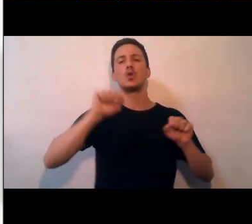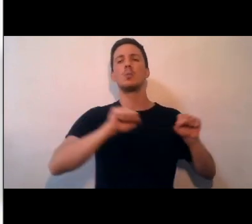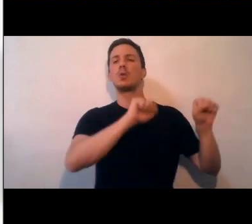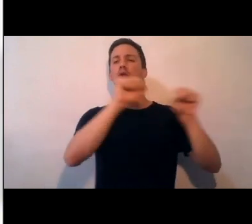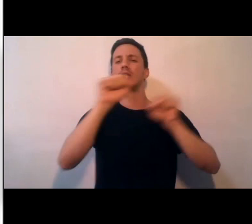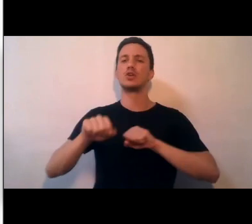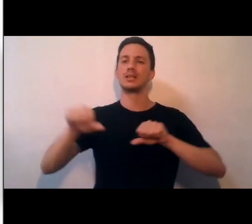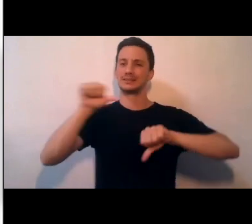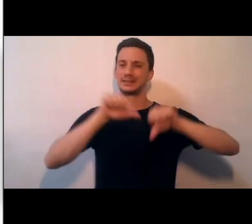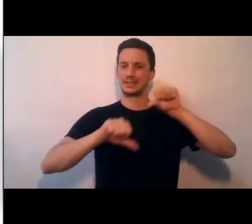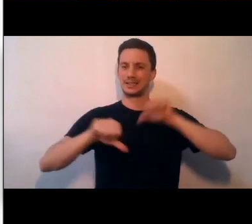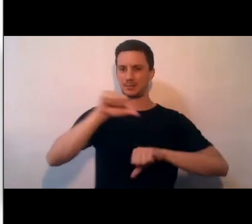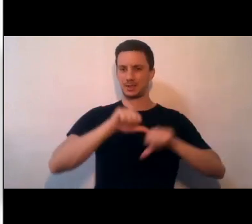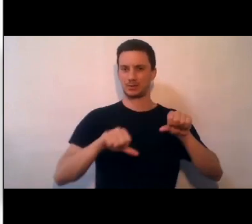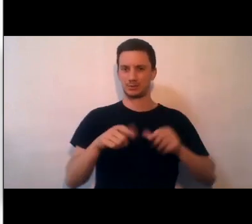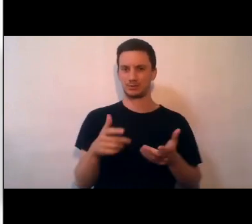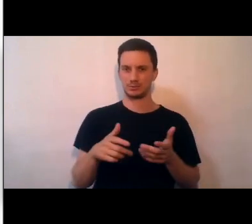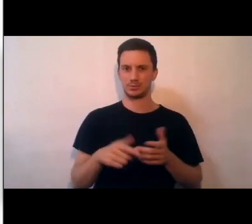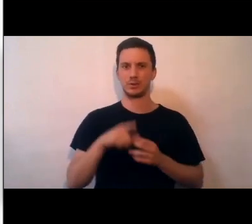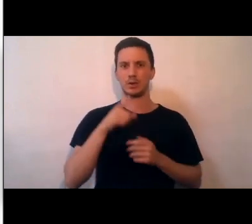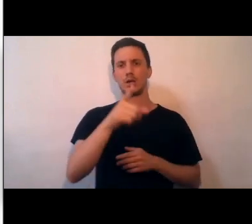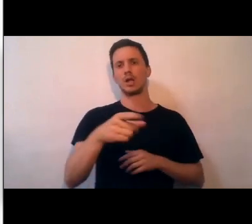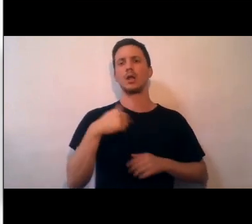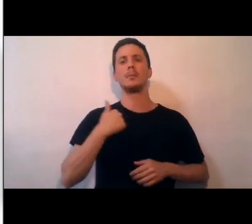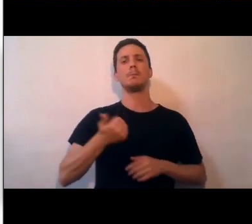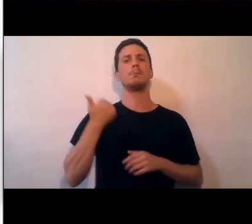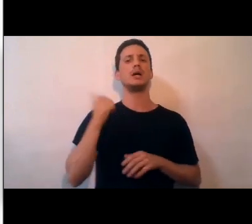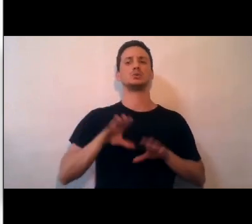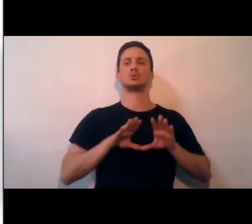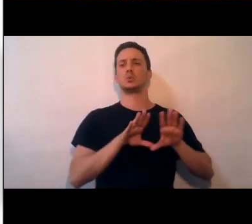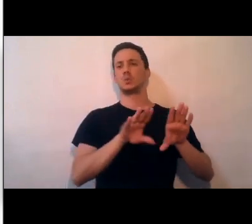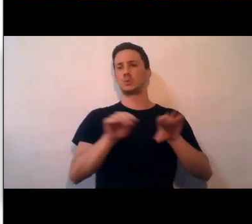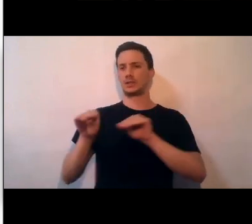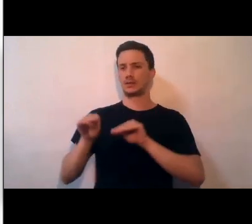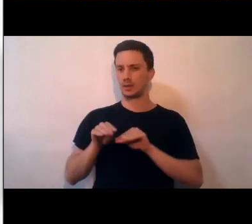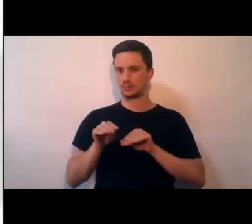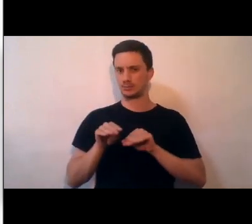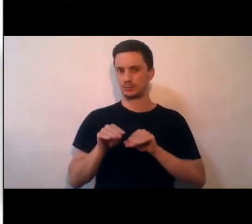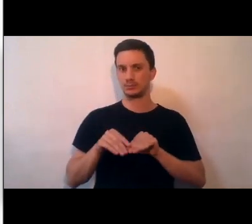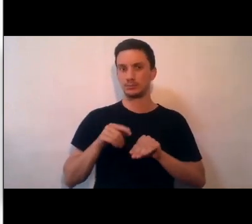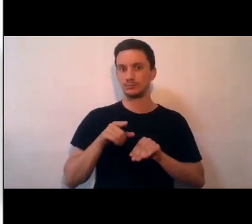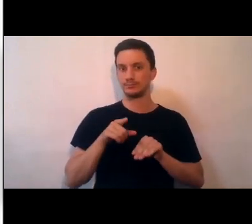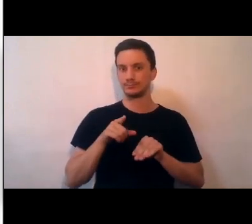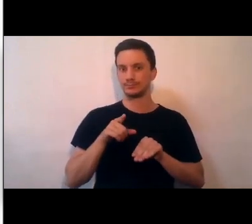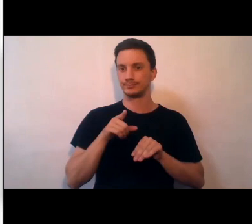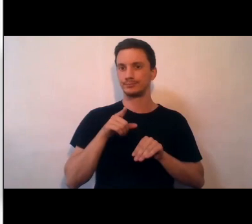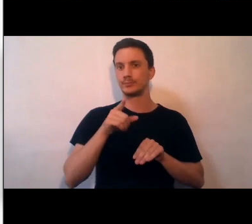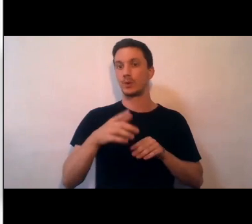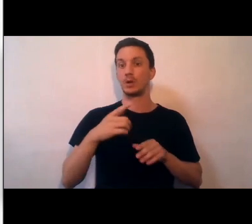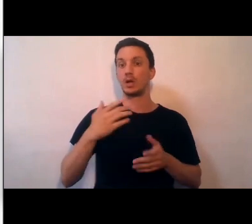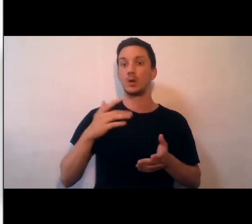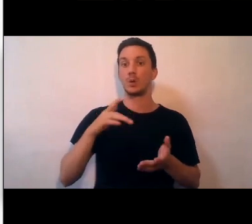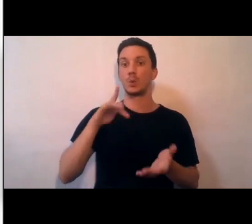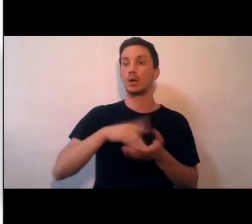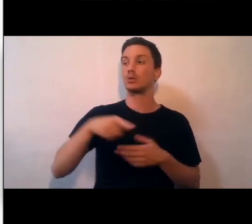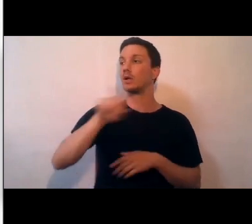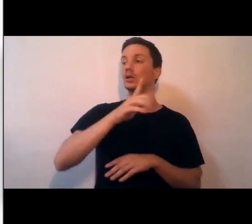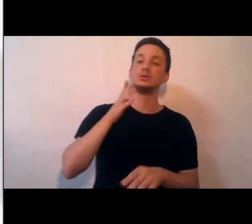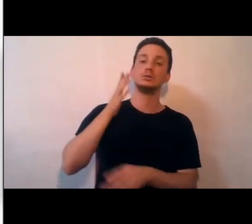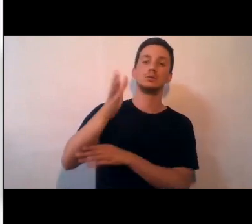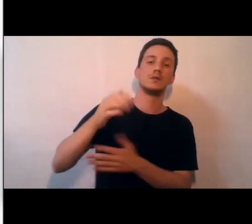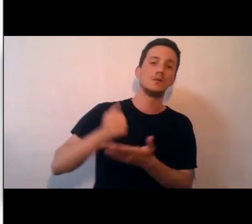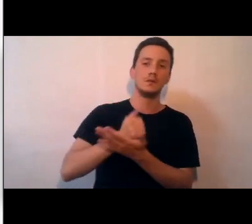Estos son los más consumidos. Normalmente cuando vas a la farmacia y buscas